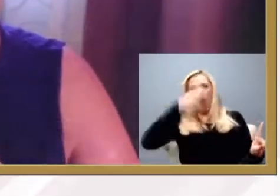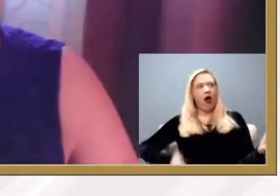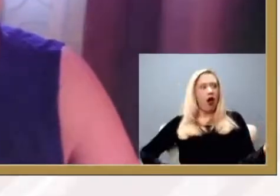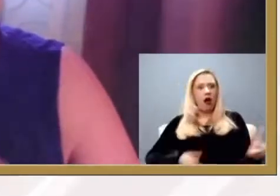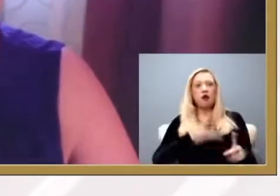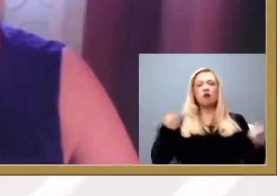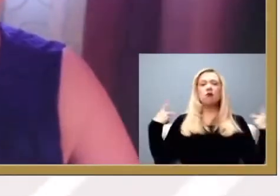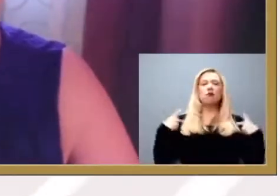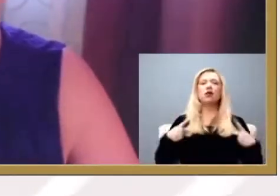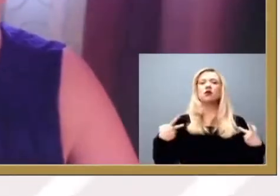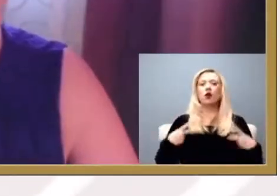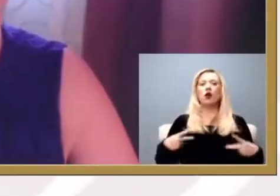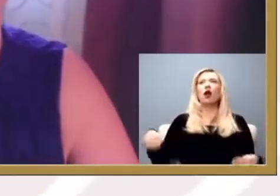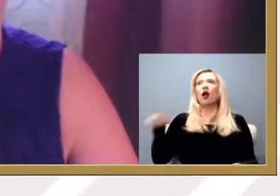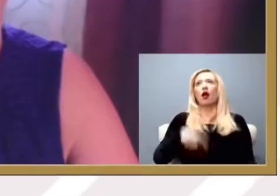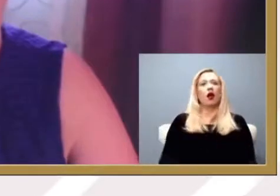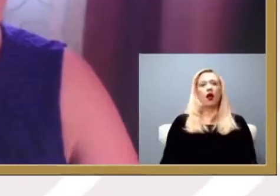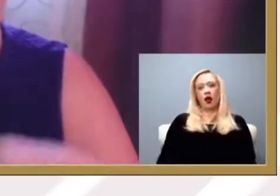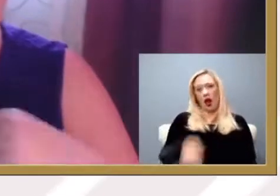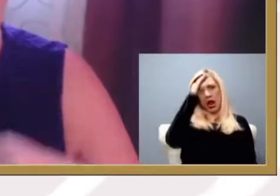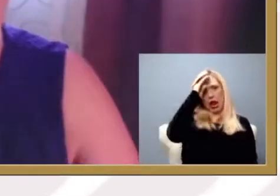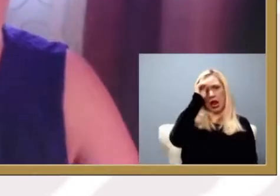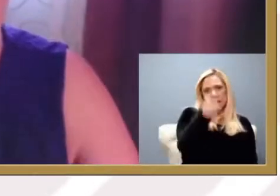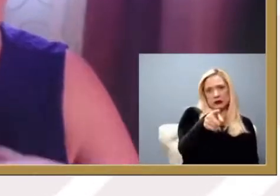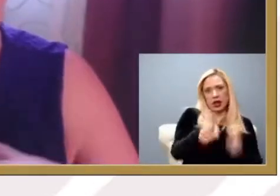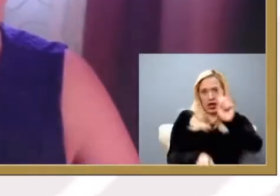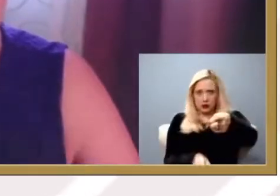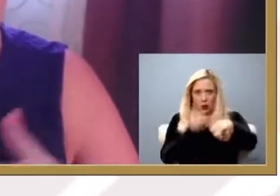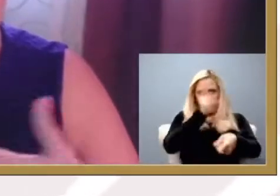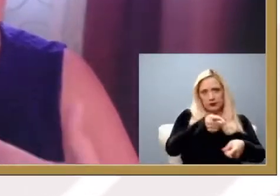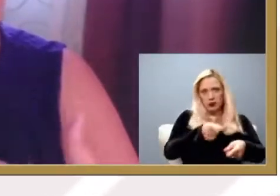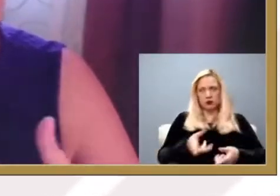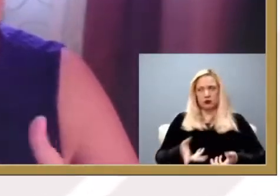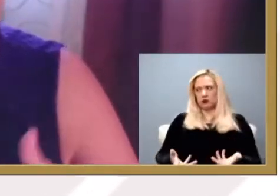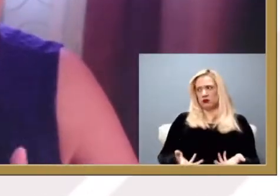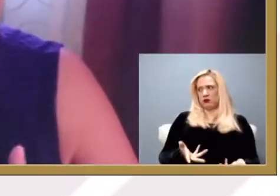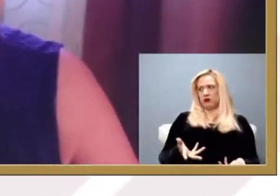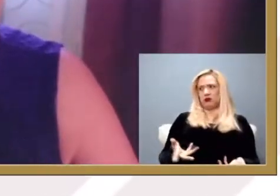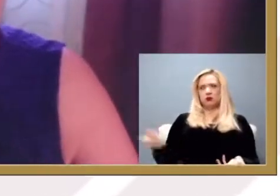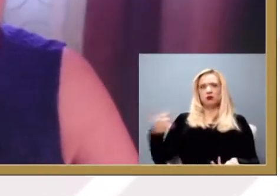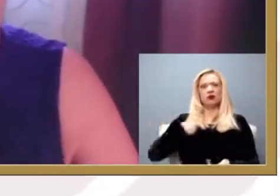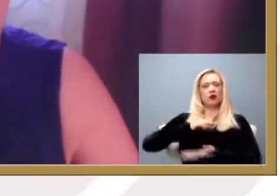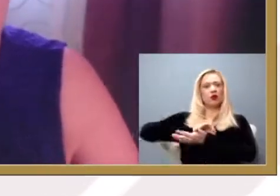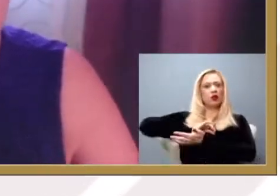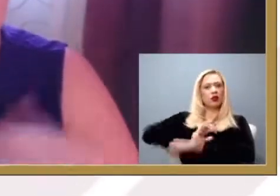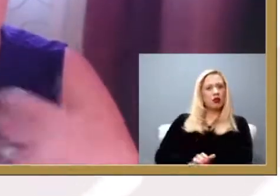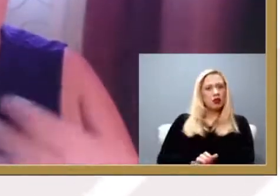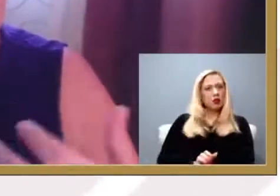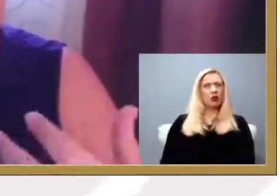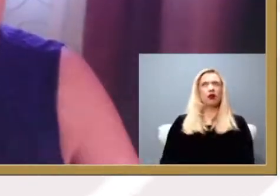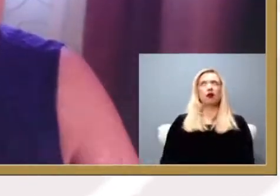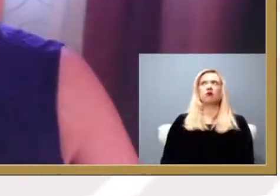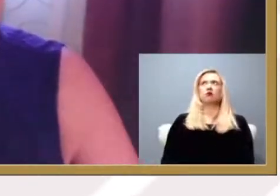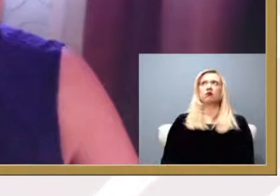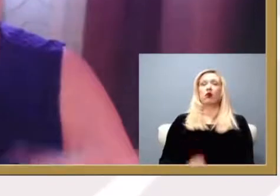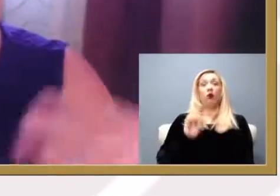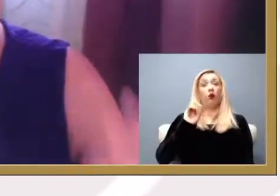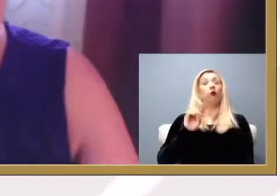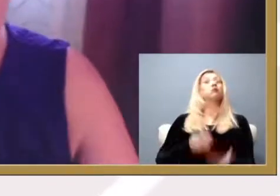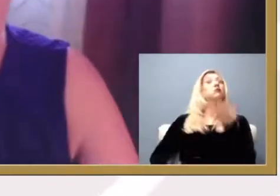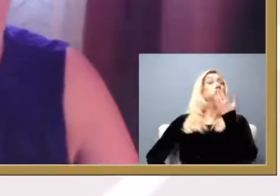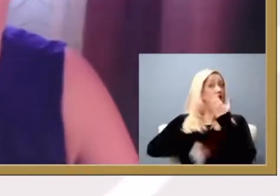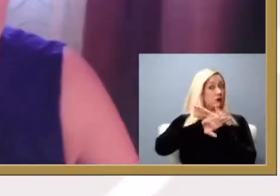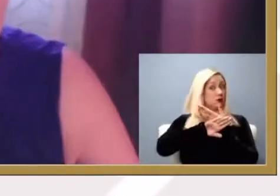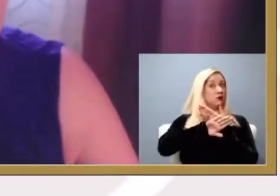se los preguntan sino los dan por hecho. Y a partir de ahí construyen prácticas de discriminación o construyen prácticas violentas, porque ojalá